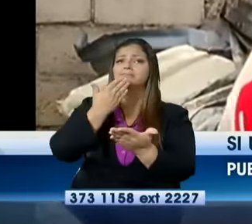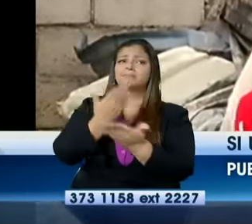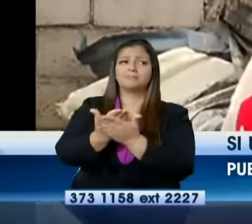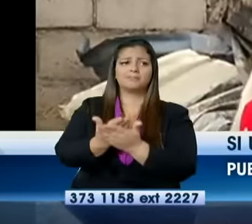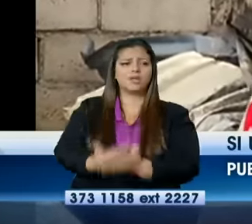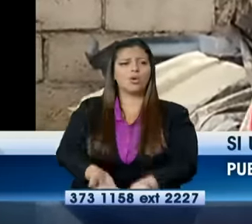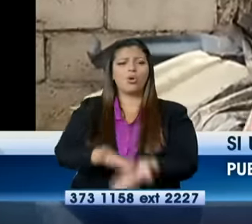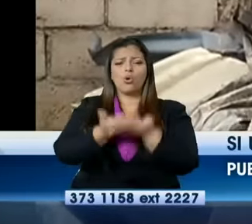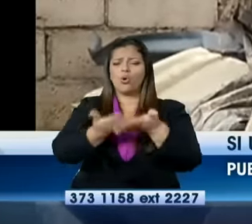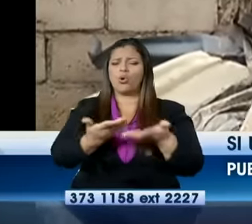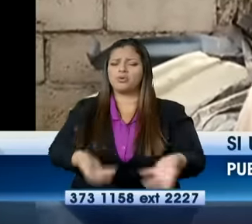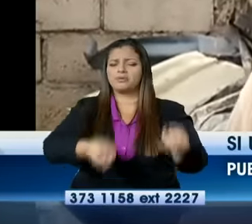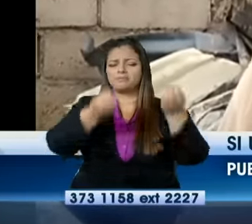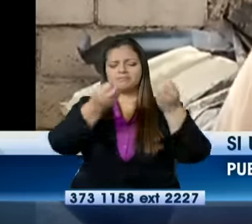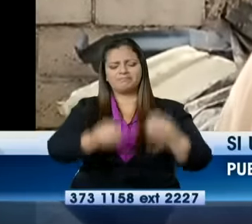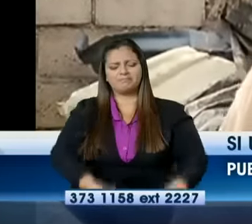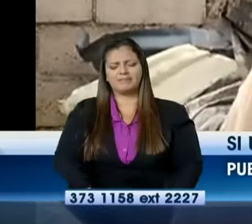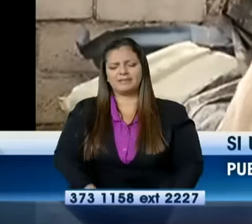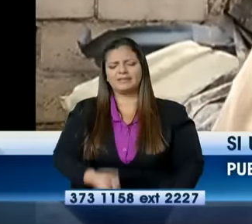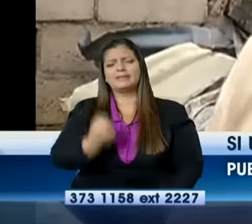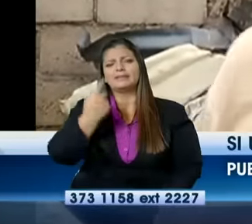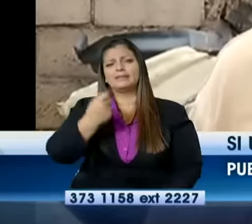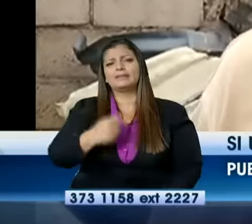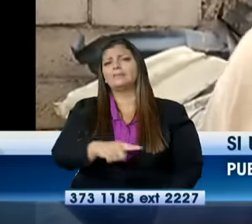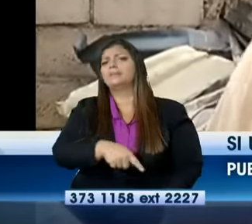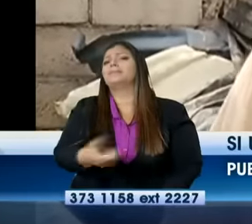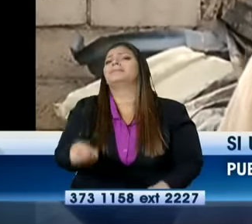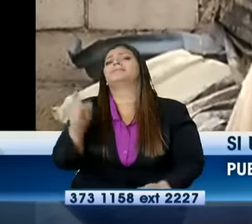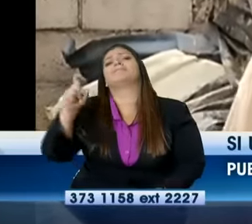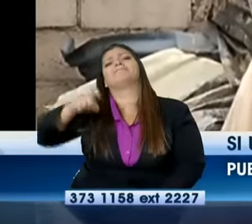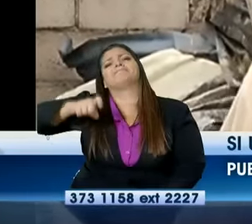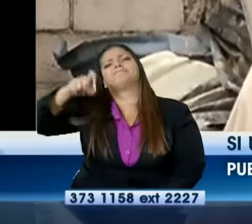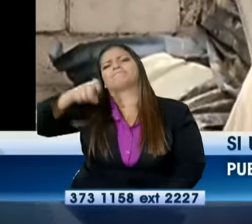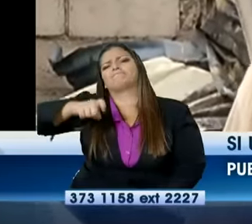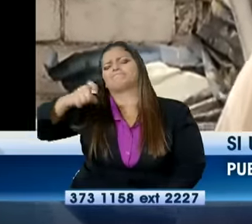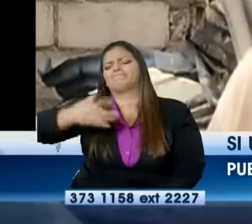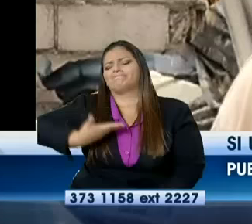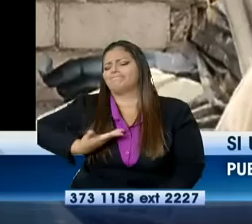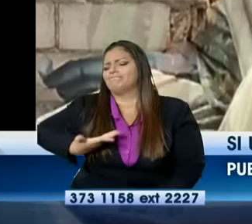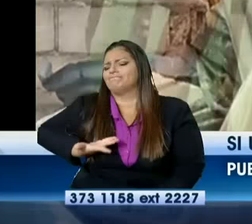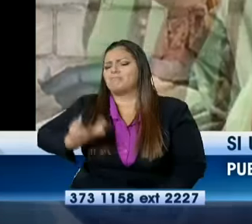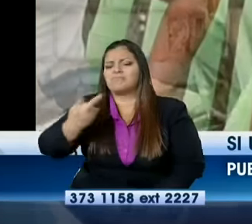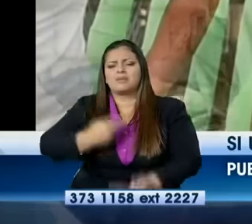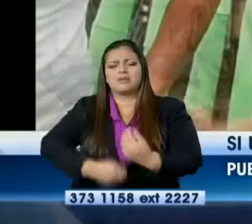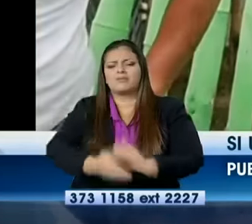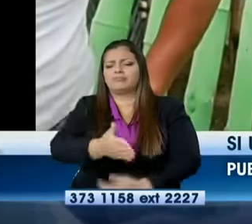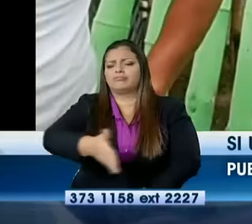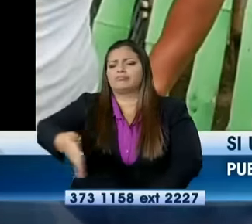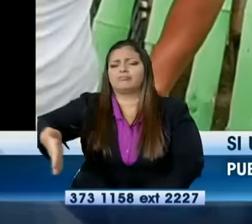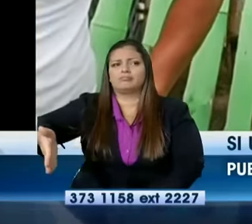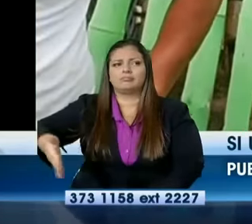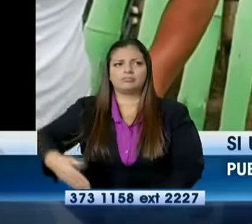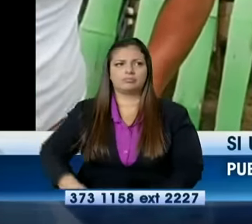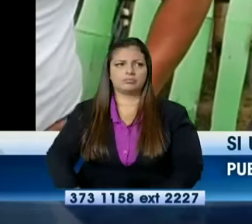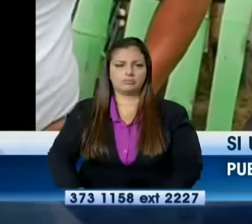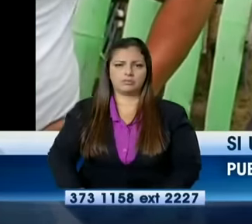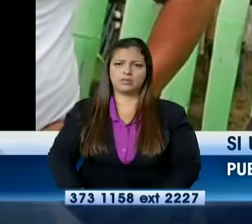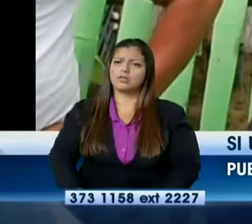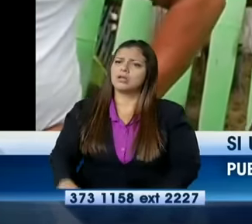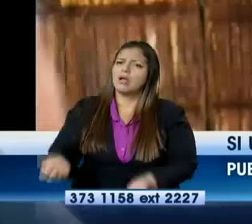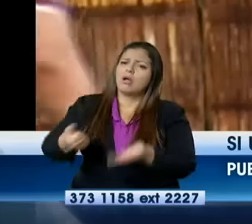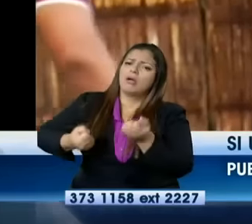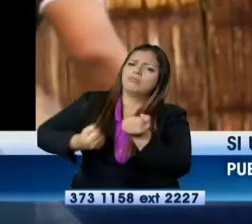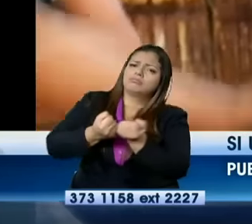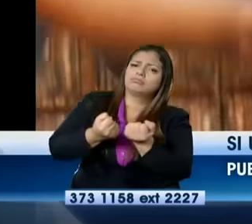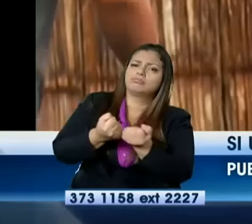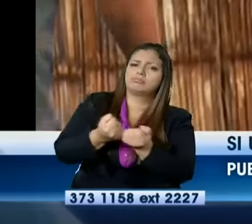cosas materiales, pero a la vez esas cosas materiales me hacen falta porque es para cubrir mis hijos, taparles. Hoy por ella y mañana puede ser por uno,